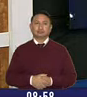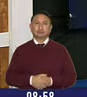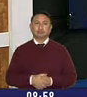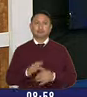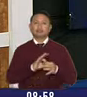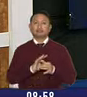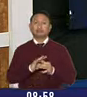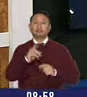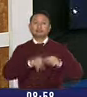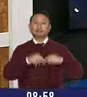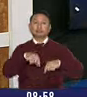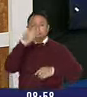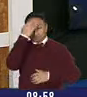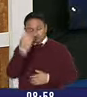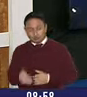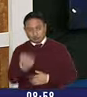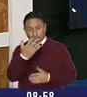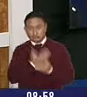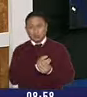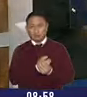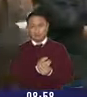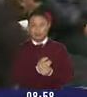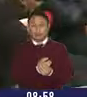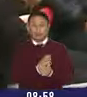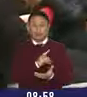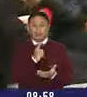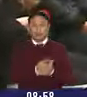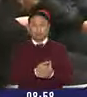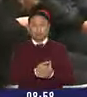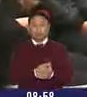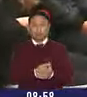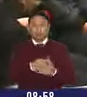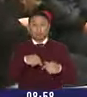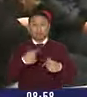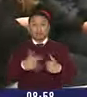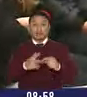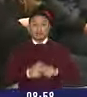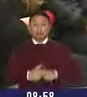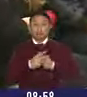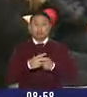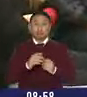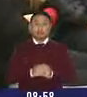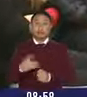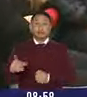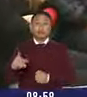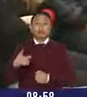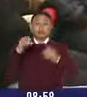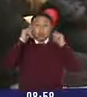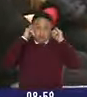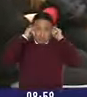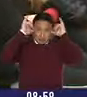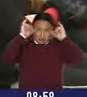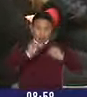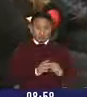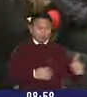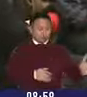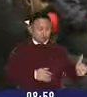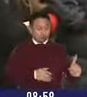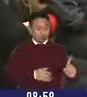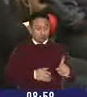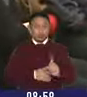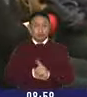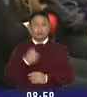Compañeros, amigos televidentes, muy buenos días. Así es, hace pocos minutos salimos desde la estación del Labrador con dirección a